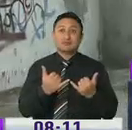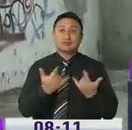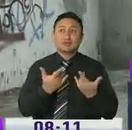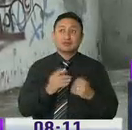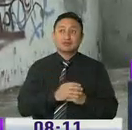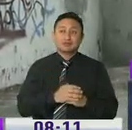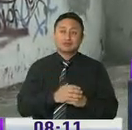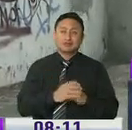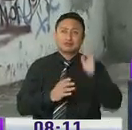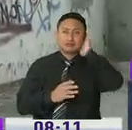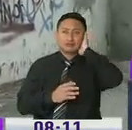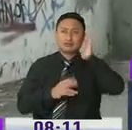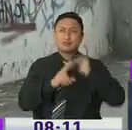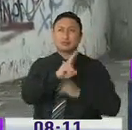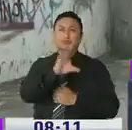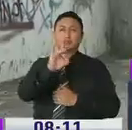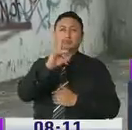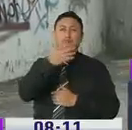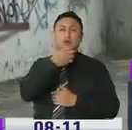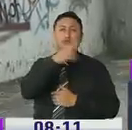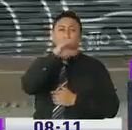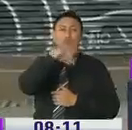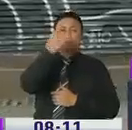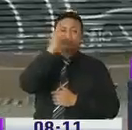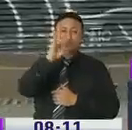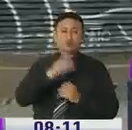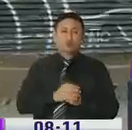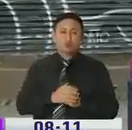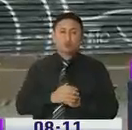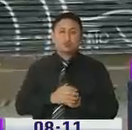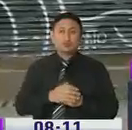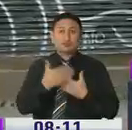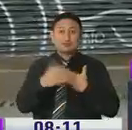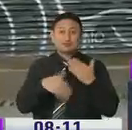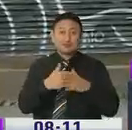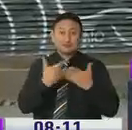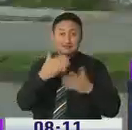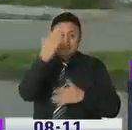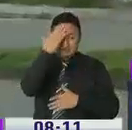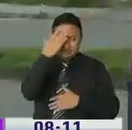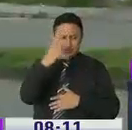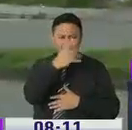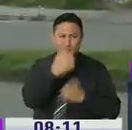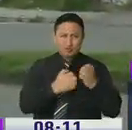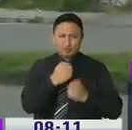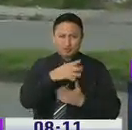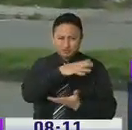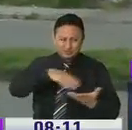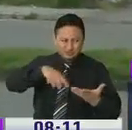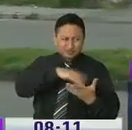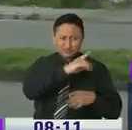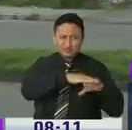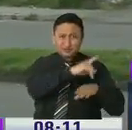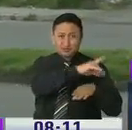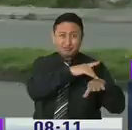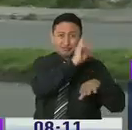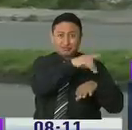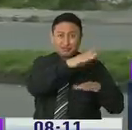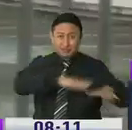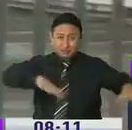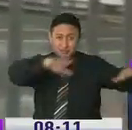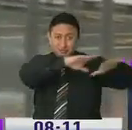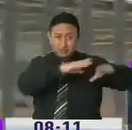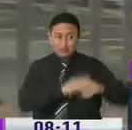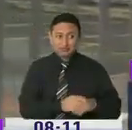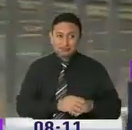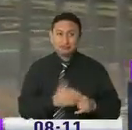Inmobiliaria desde el 28 de agosto del 2018 y tras empaparse de la problemática que ha traído el abandono de la